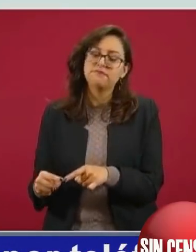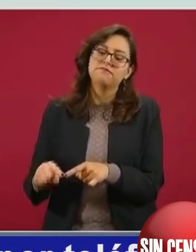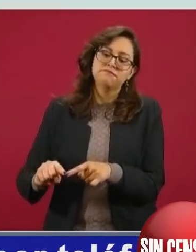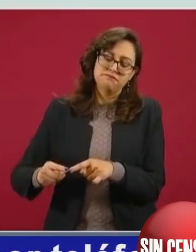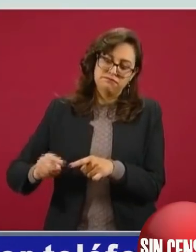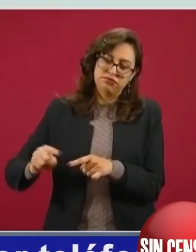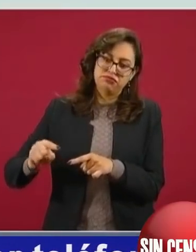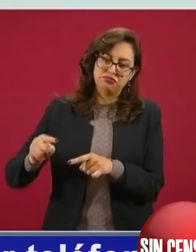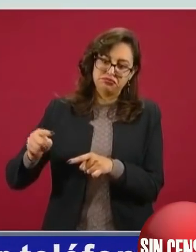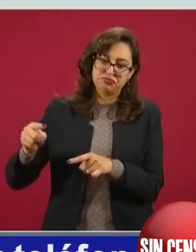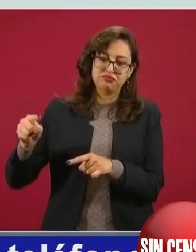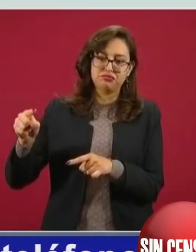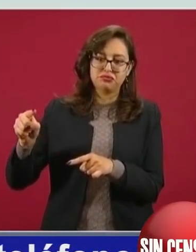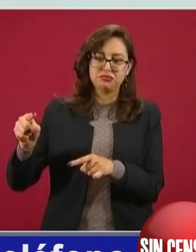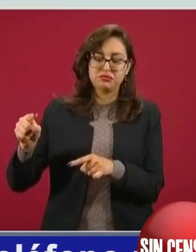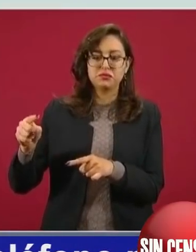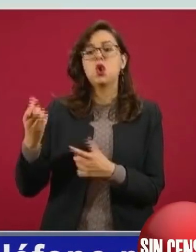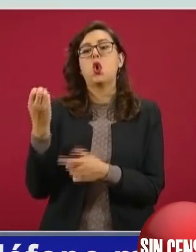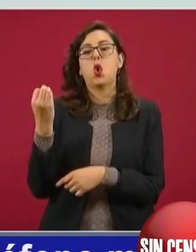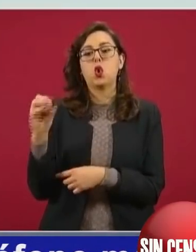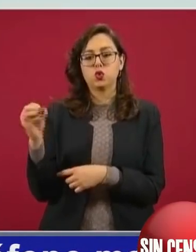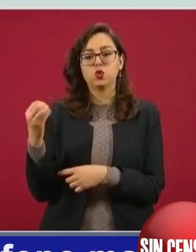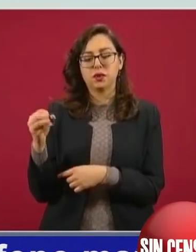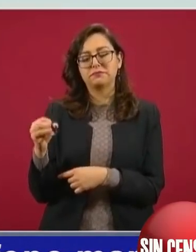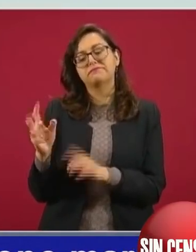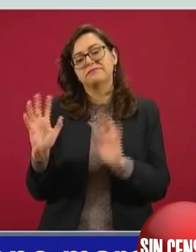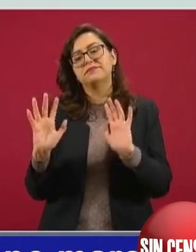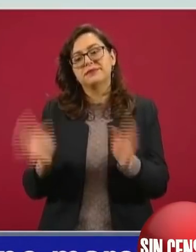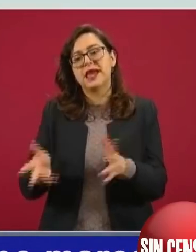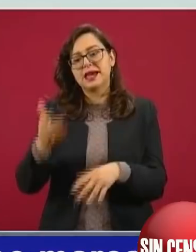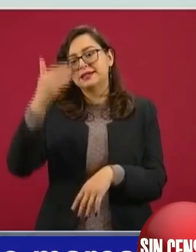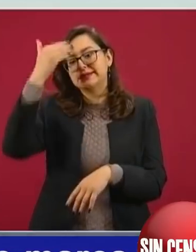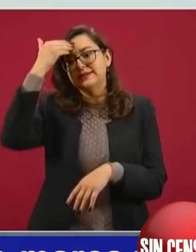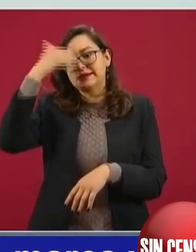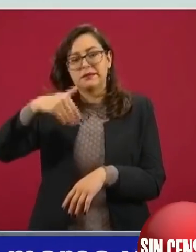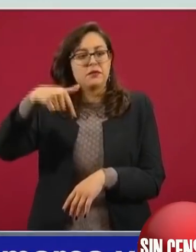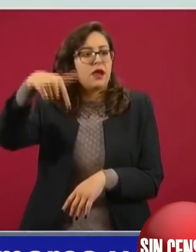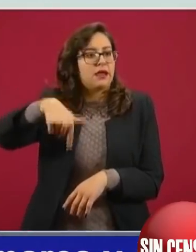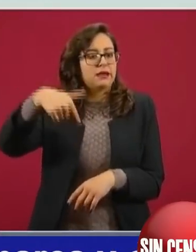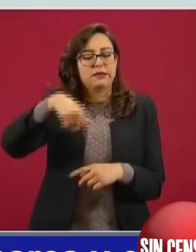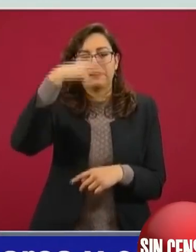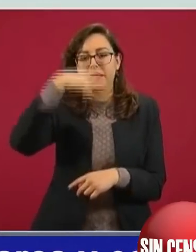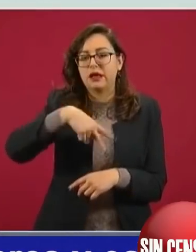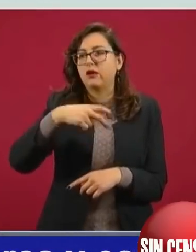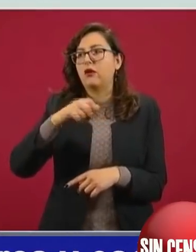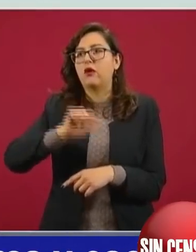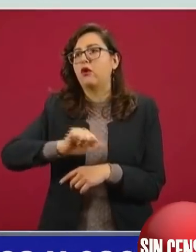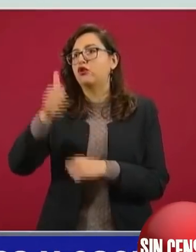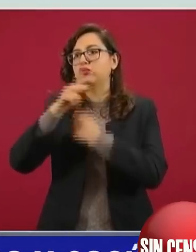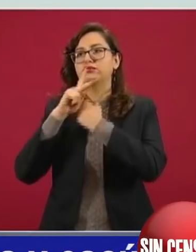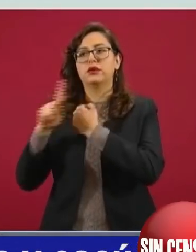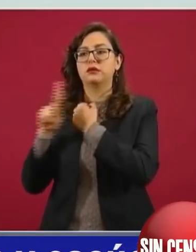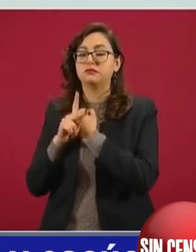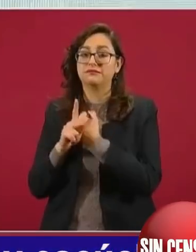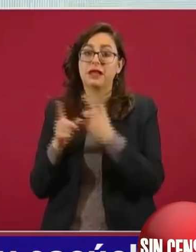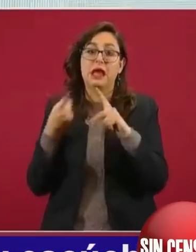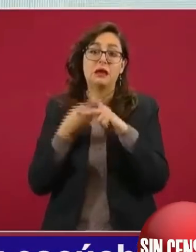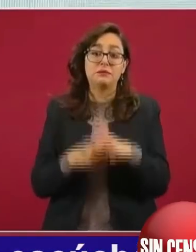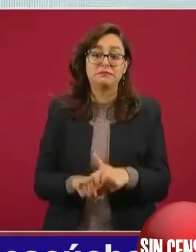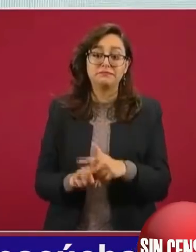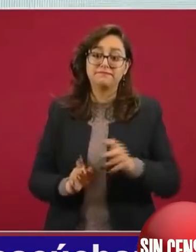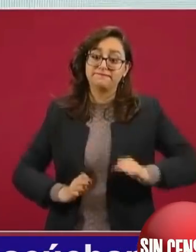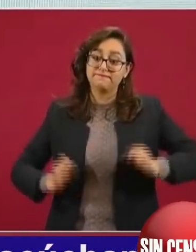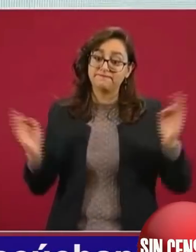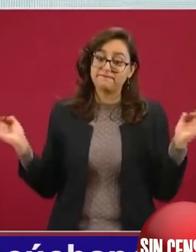semana de octubre tuvimos este fenómeno que habíamos anticipado en México y en el mundo, de que con la llegada de la temporada de frío,